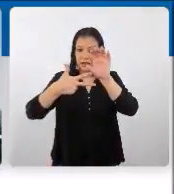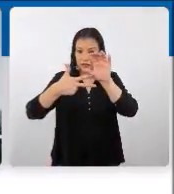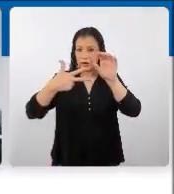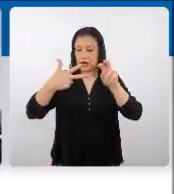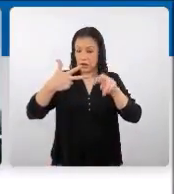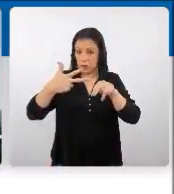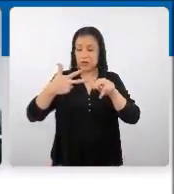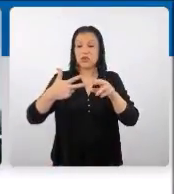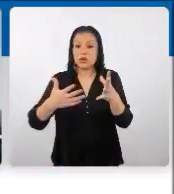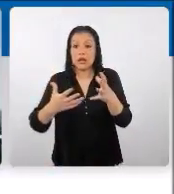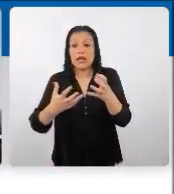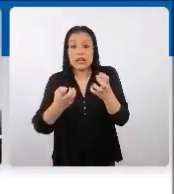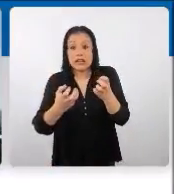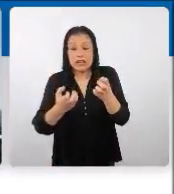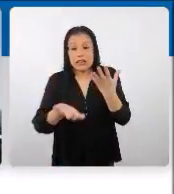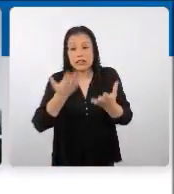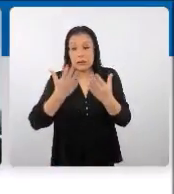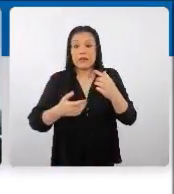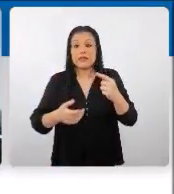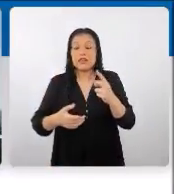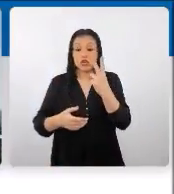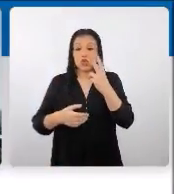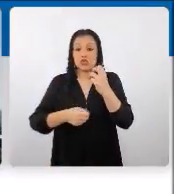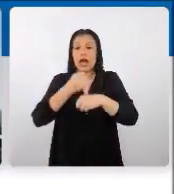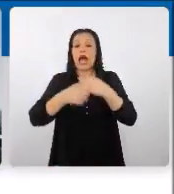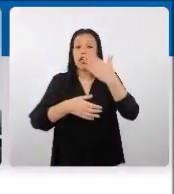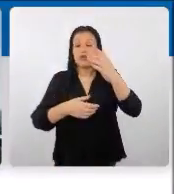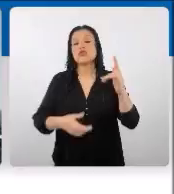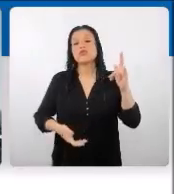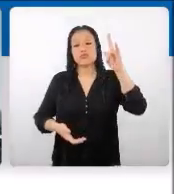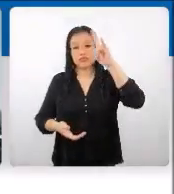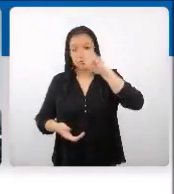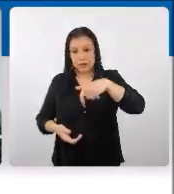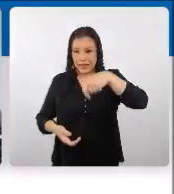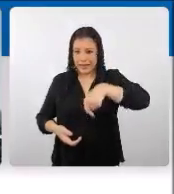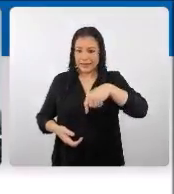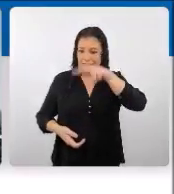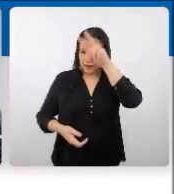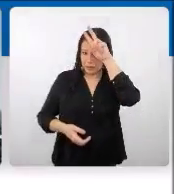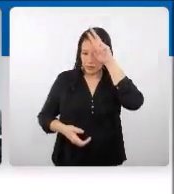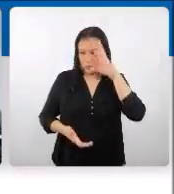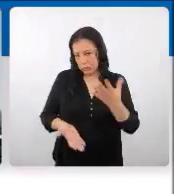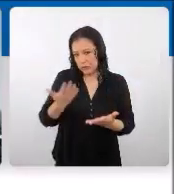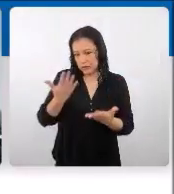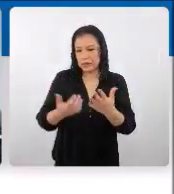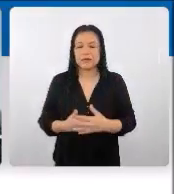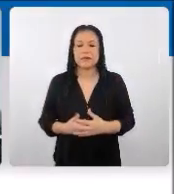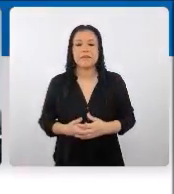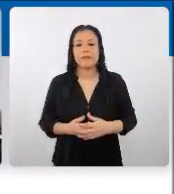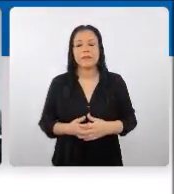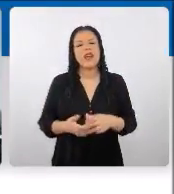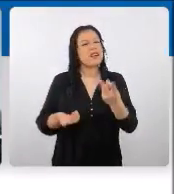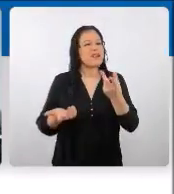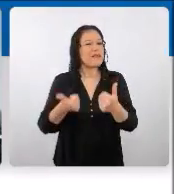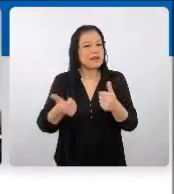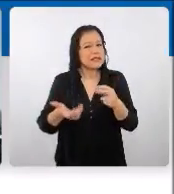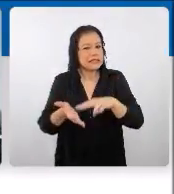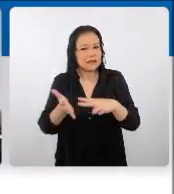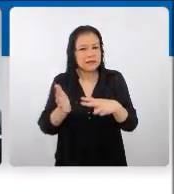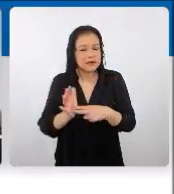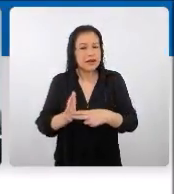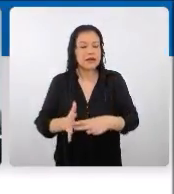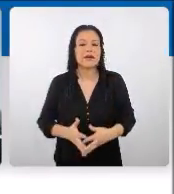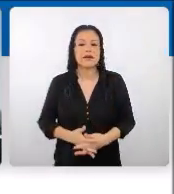quienes visitan Perú en los próximos 2 años. Esa es la respuesta que nos dieron. Es decir,